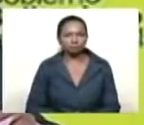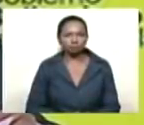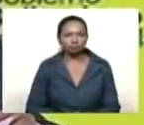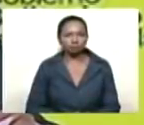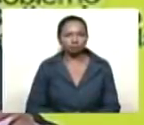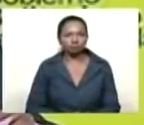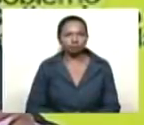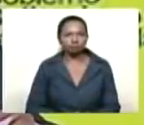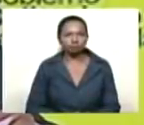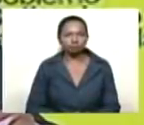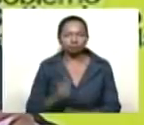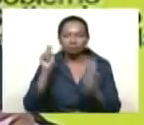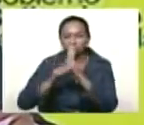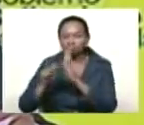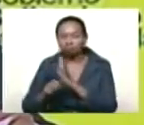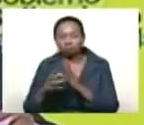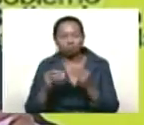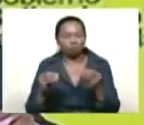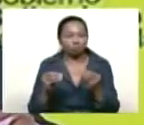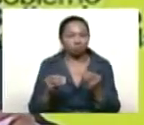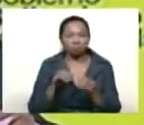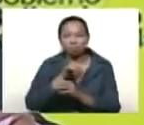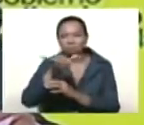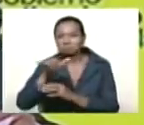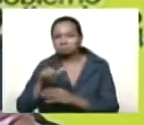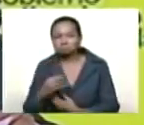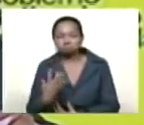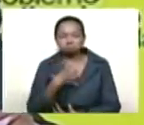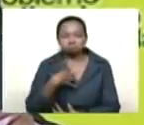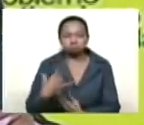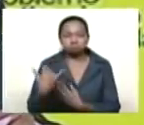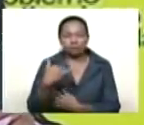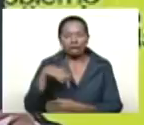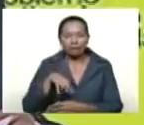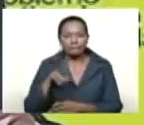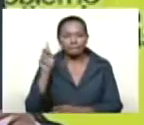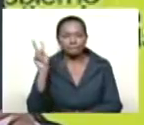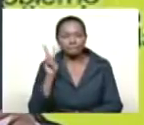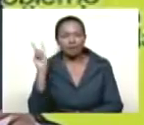Saboteando todas las importaciones que hacemos de